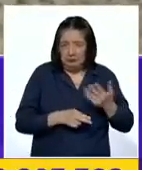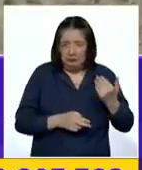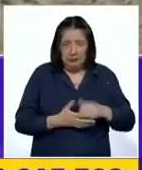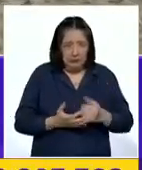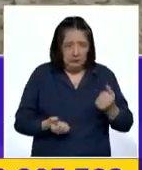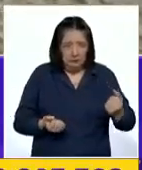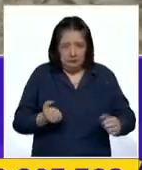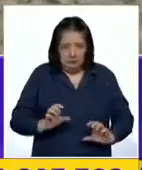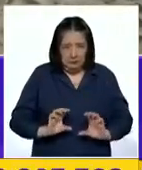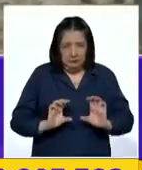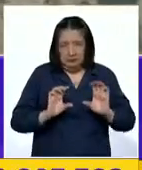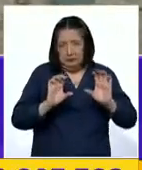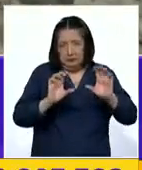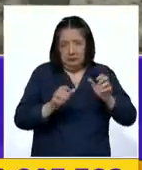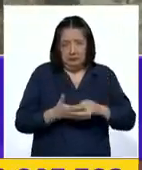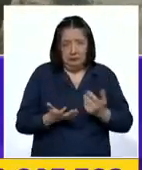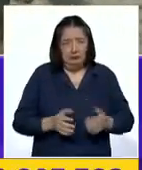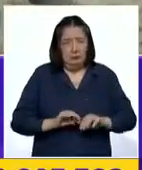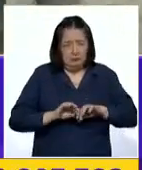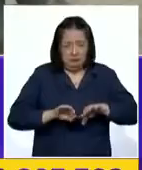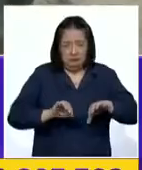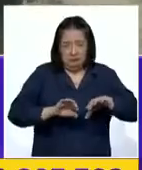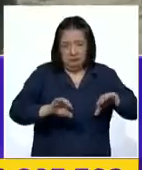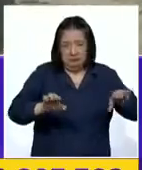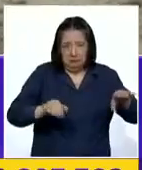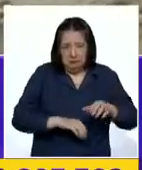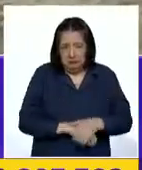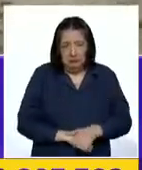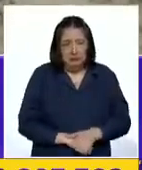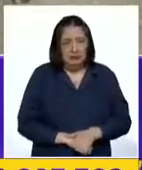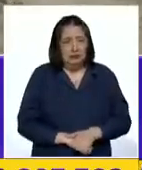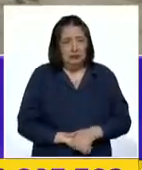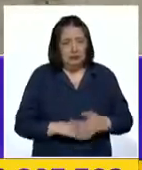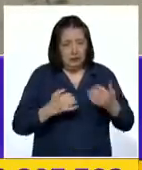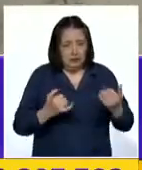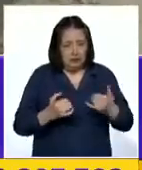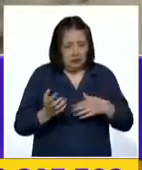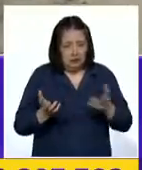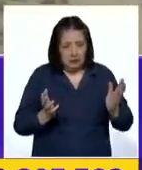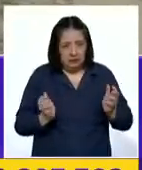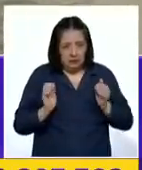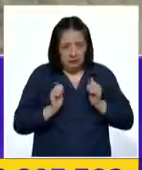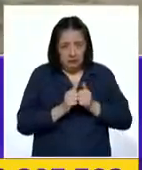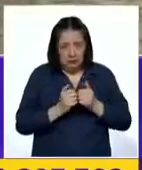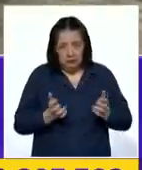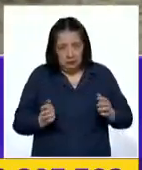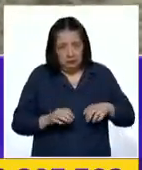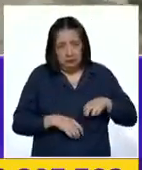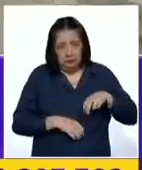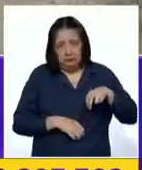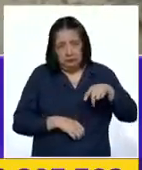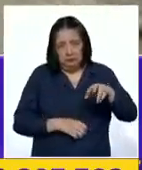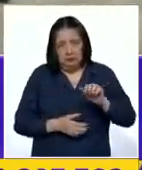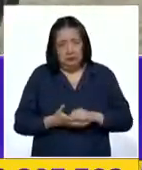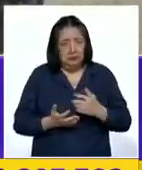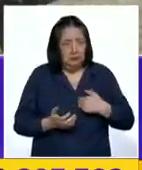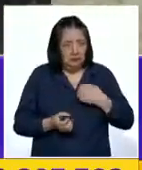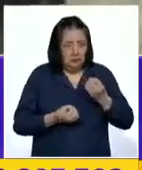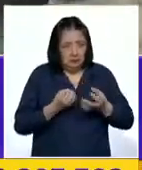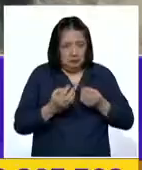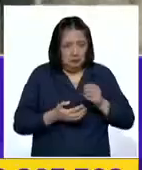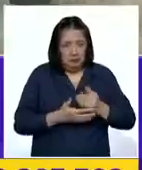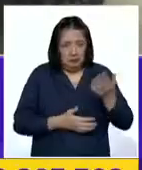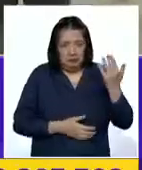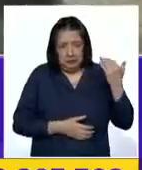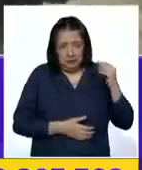con maquinaria pesada para poder de alguna manera liberar los escombros, y estamos trasladándonos junto a ellos. ¿Por qué? Porque te cuento, Lorena, que pues